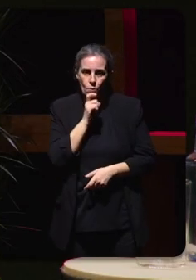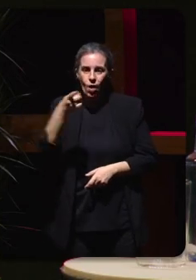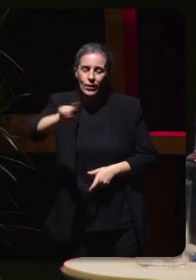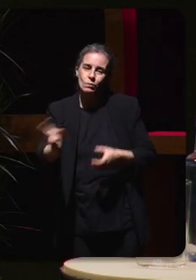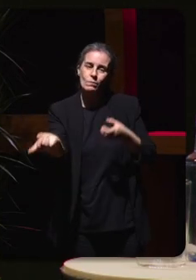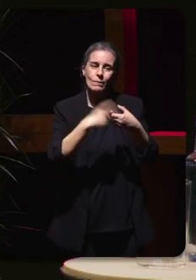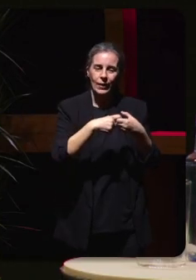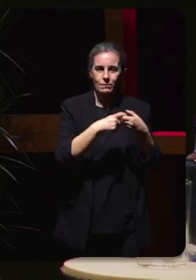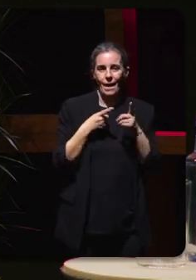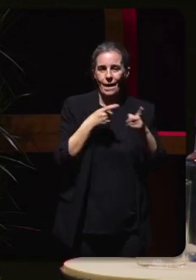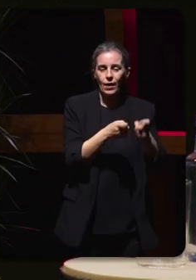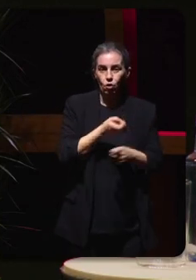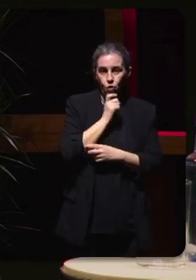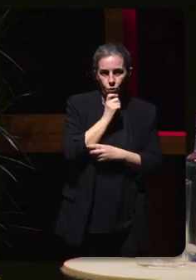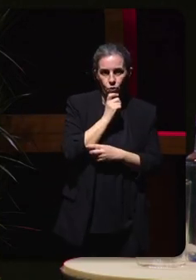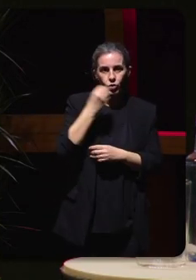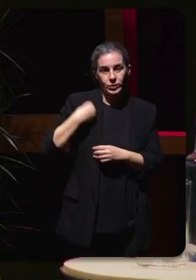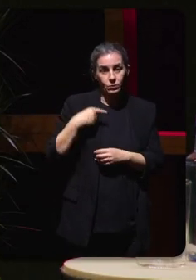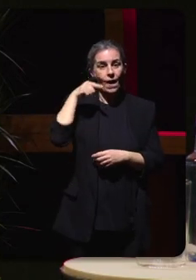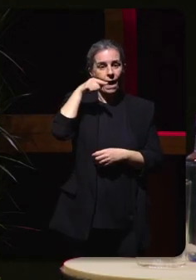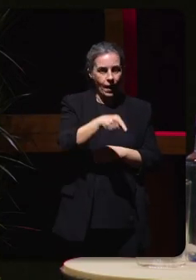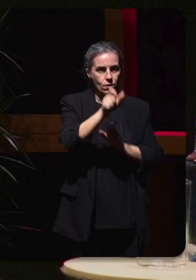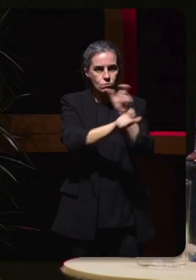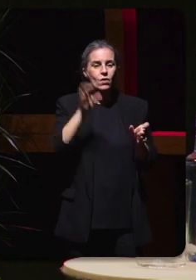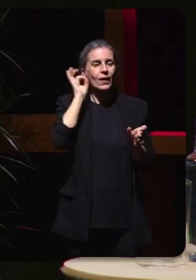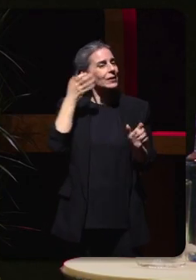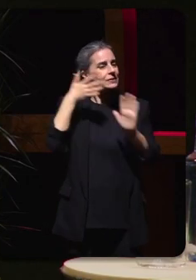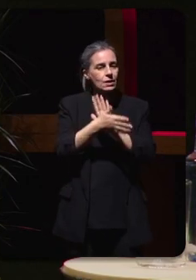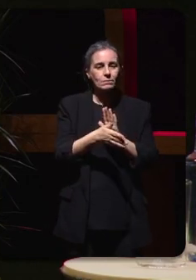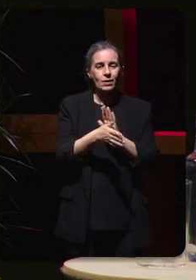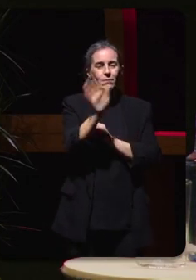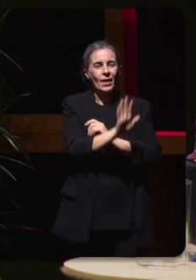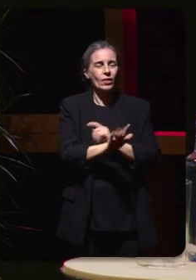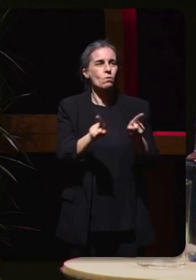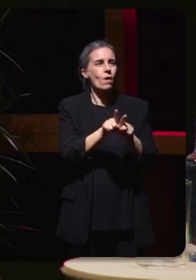Y entonces ahí las mujeres, que siempre son presentadas como víctimas,